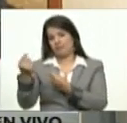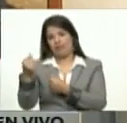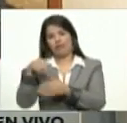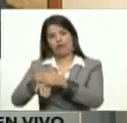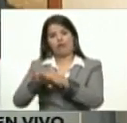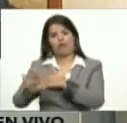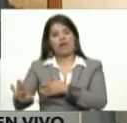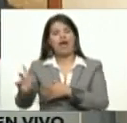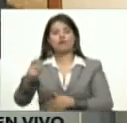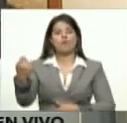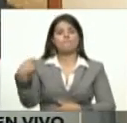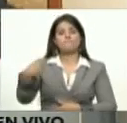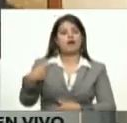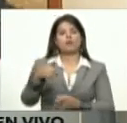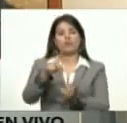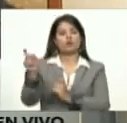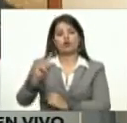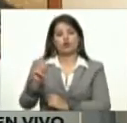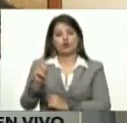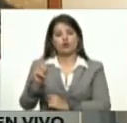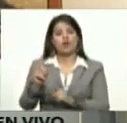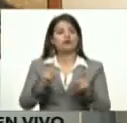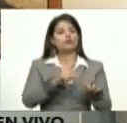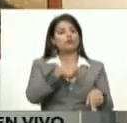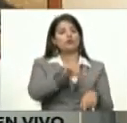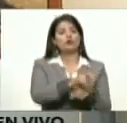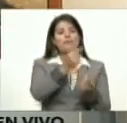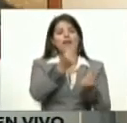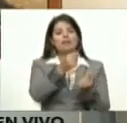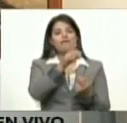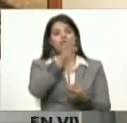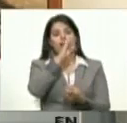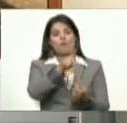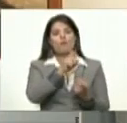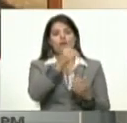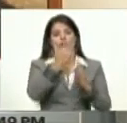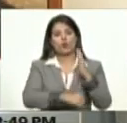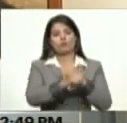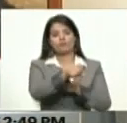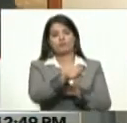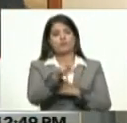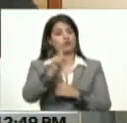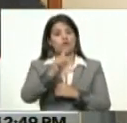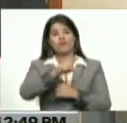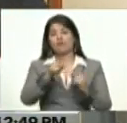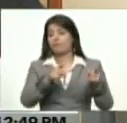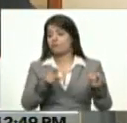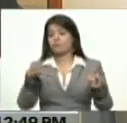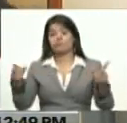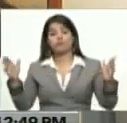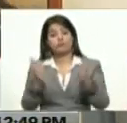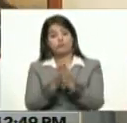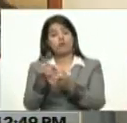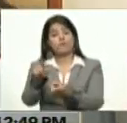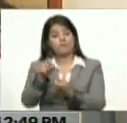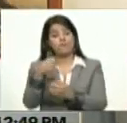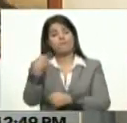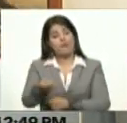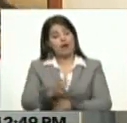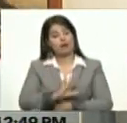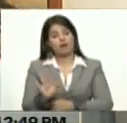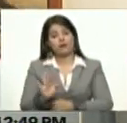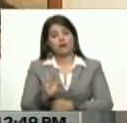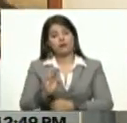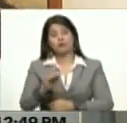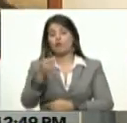capital, bueno, no solamente se va a cobrar el impuesto sobre lo que está en la cuenta, sino sobre el total del ingreso que usted ha percibido